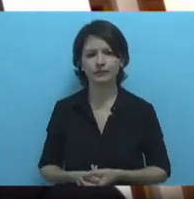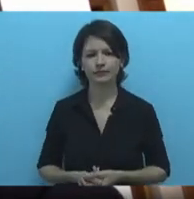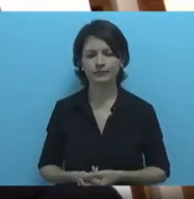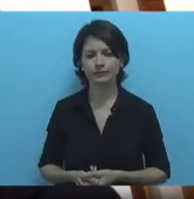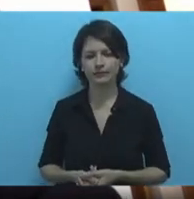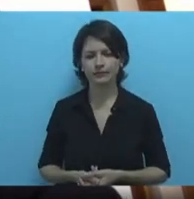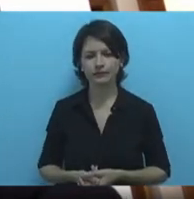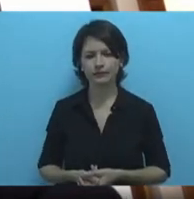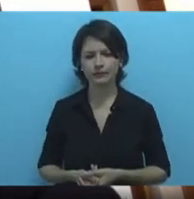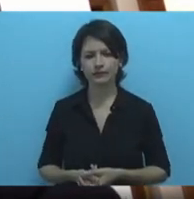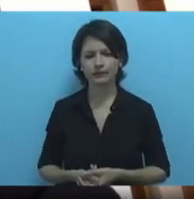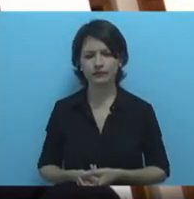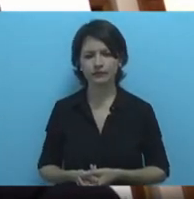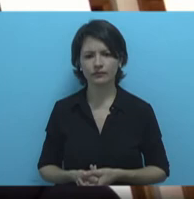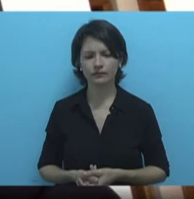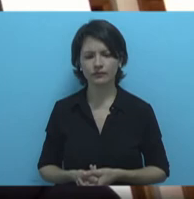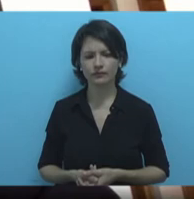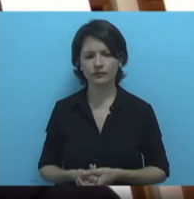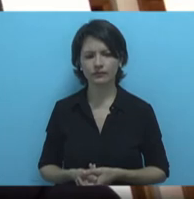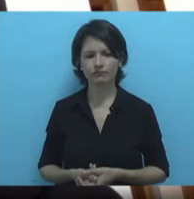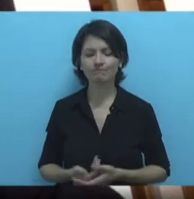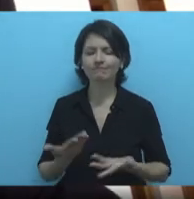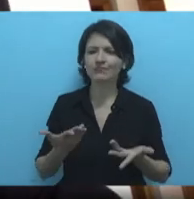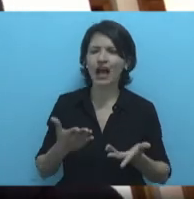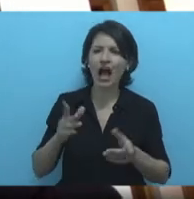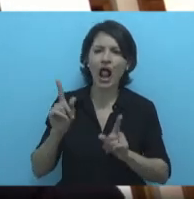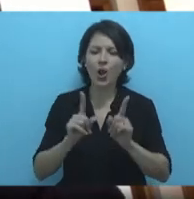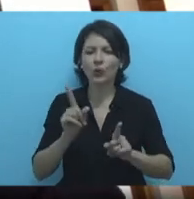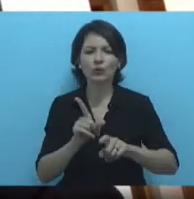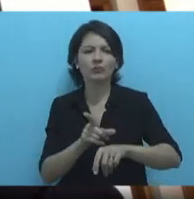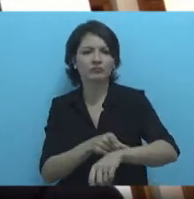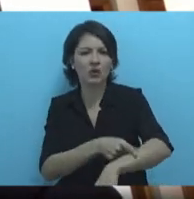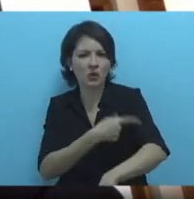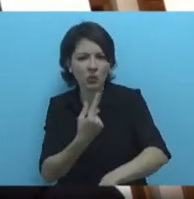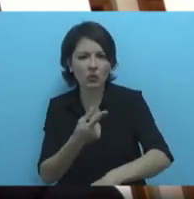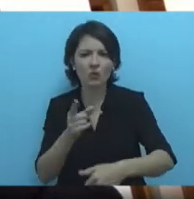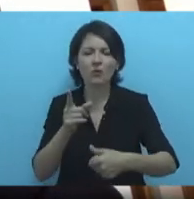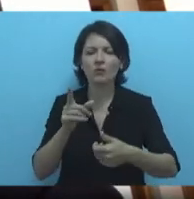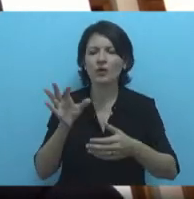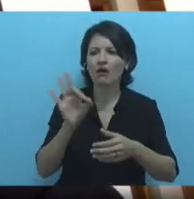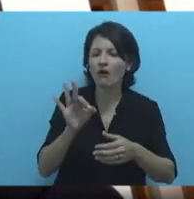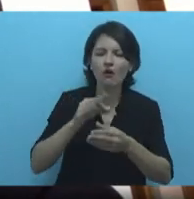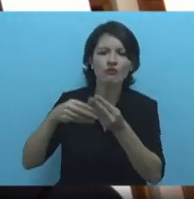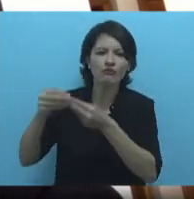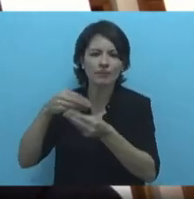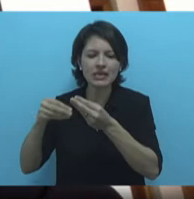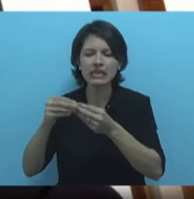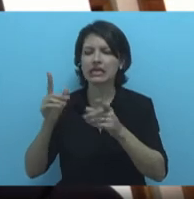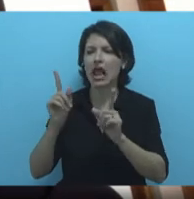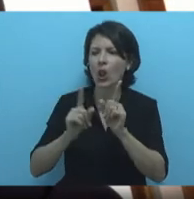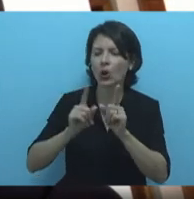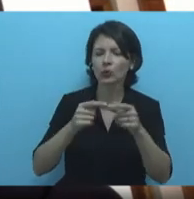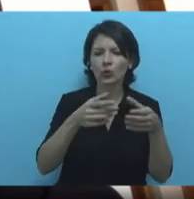que con argumentos que apelan a la costumbre o al legado tradicional en muchas instituciones y en muchos ámbitos